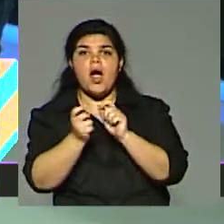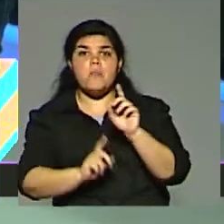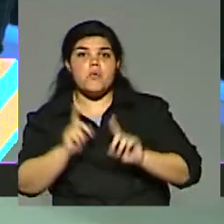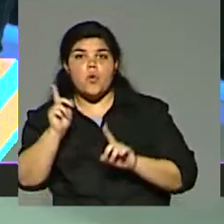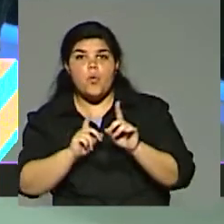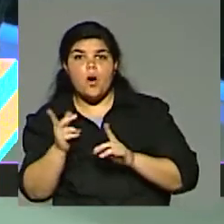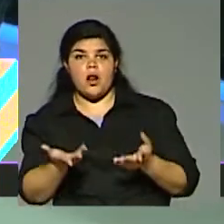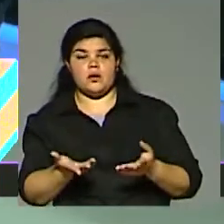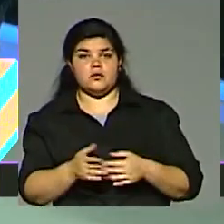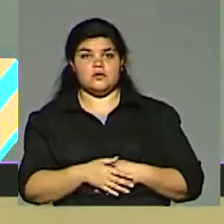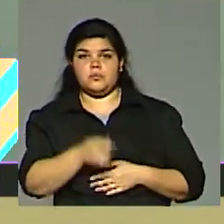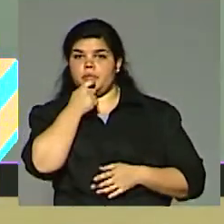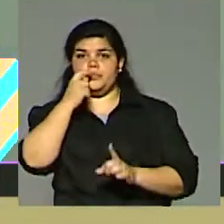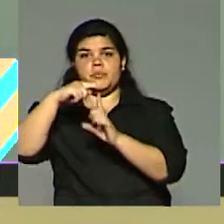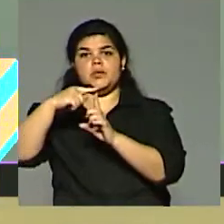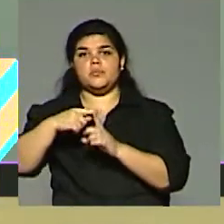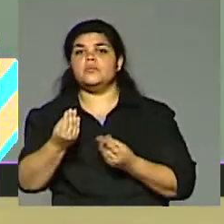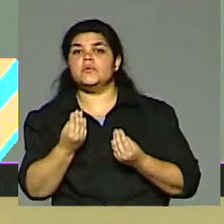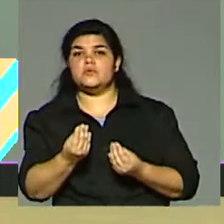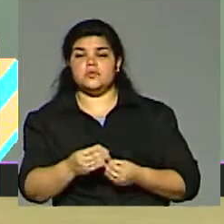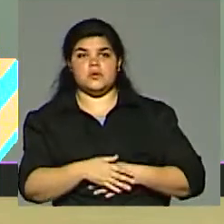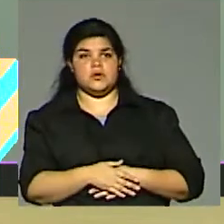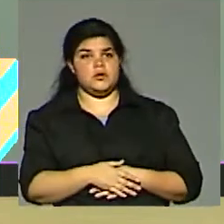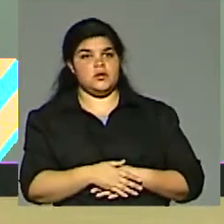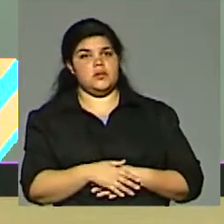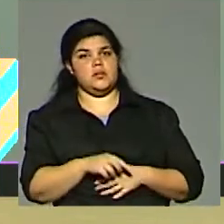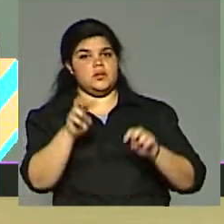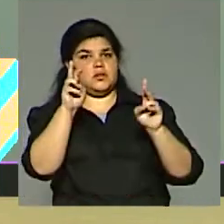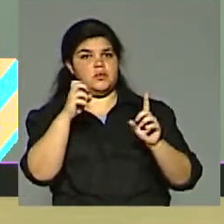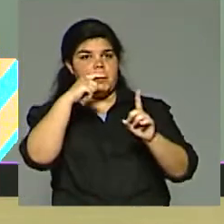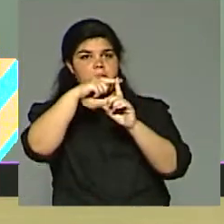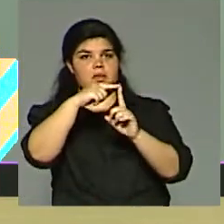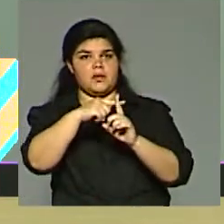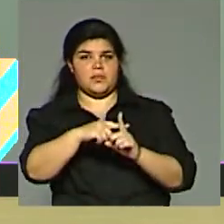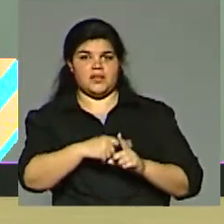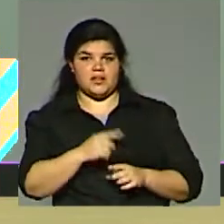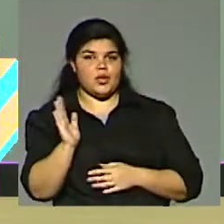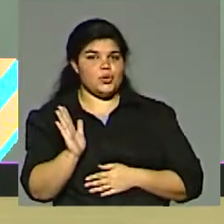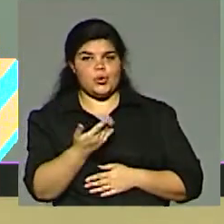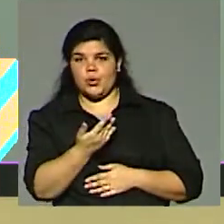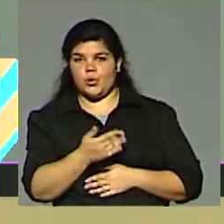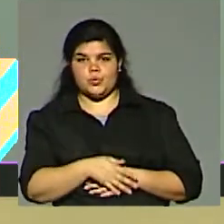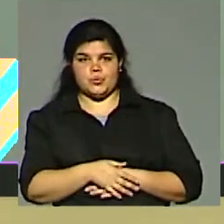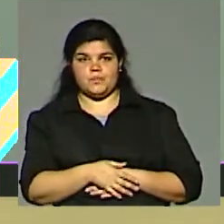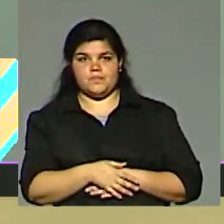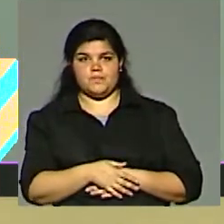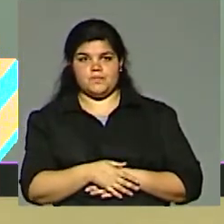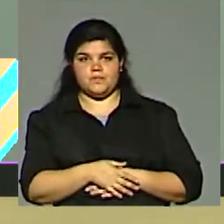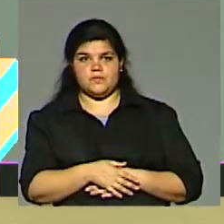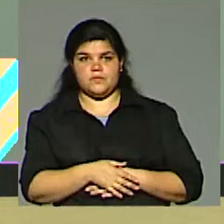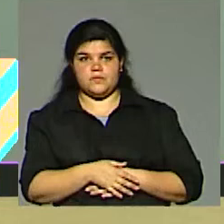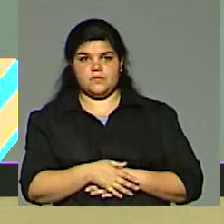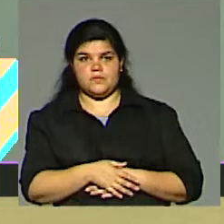vienen, por ejemplo, en matemáticas? Bueno, en matemática estamos todos en el marco de lo que es la